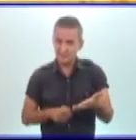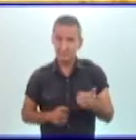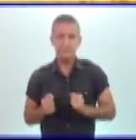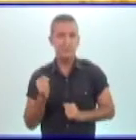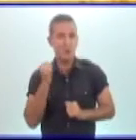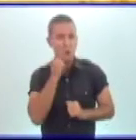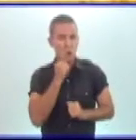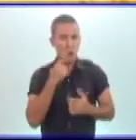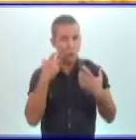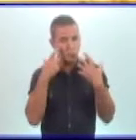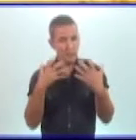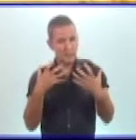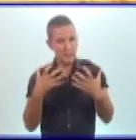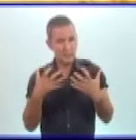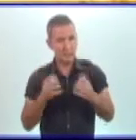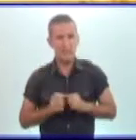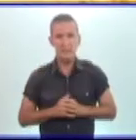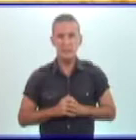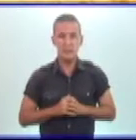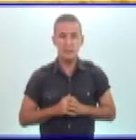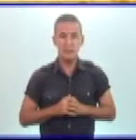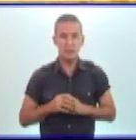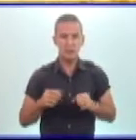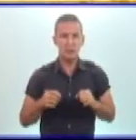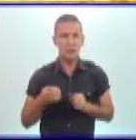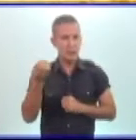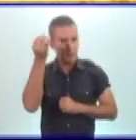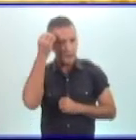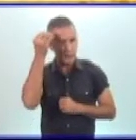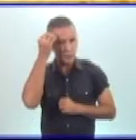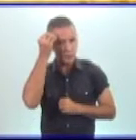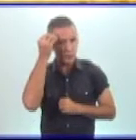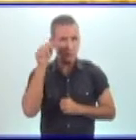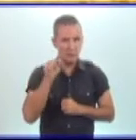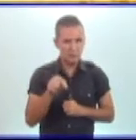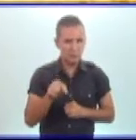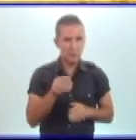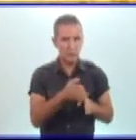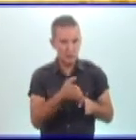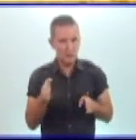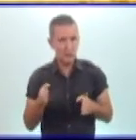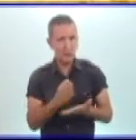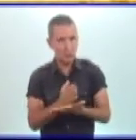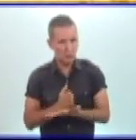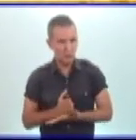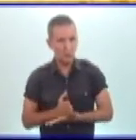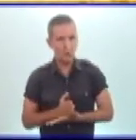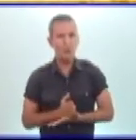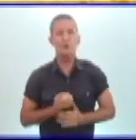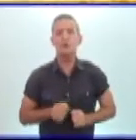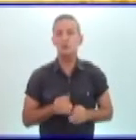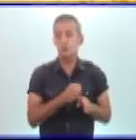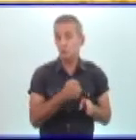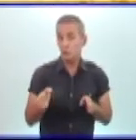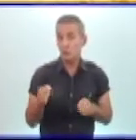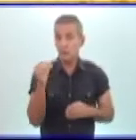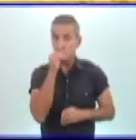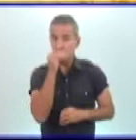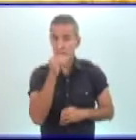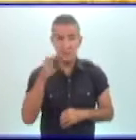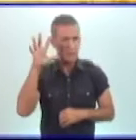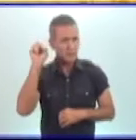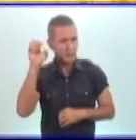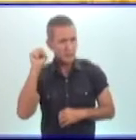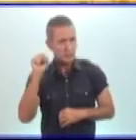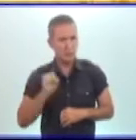que constituyen importancia del conocimiento de esta época. Con el estudio de la época moderna podrás comprender mejor